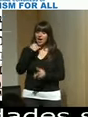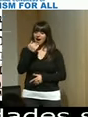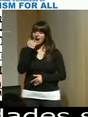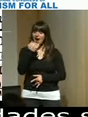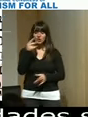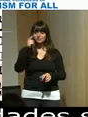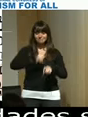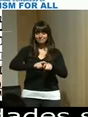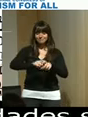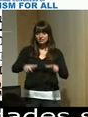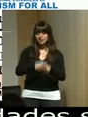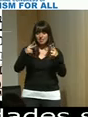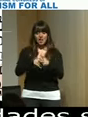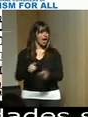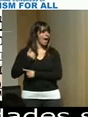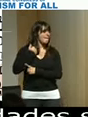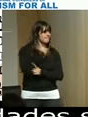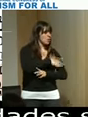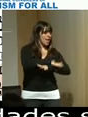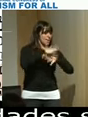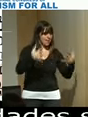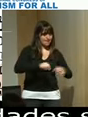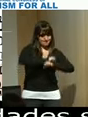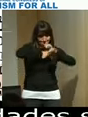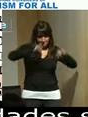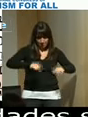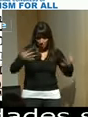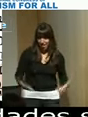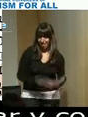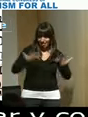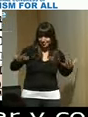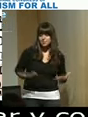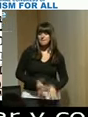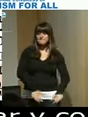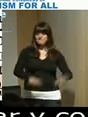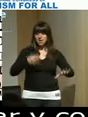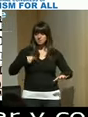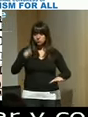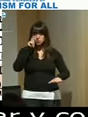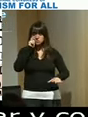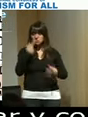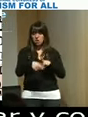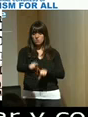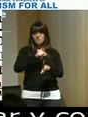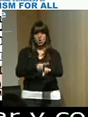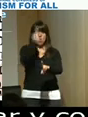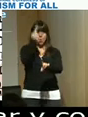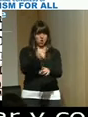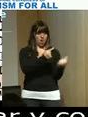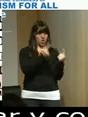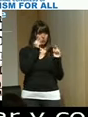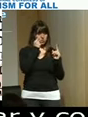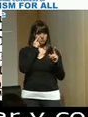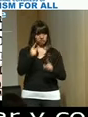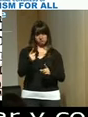al envejecimiento activo de los mayores. Sin embargo, el turismo es solo una opción en determinados casos. Por un lado, el